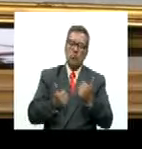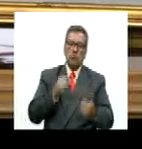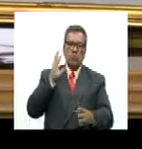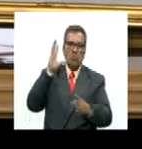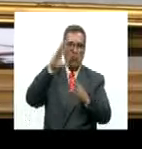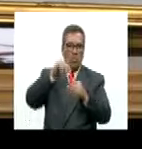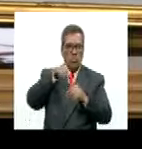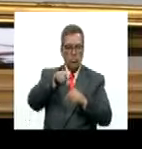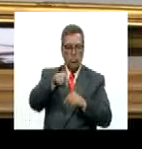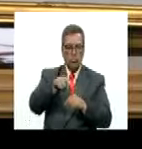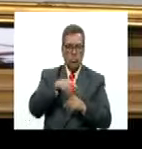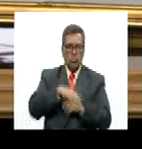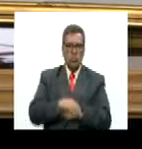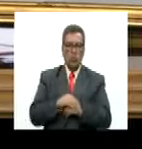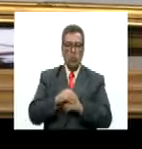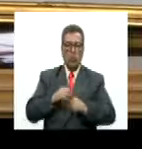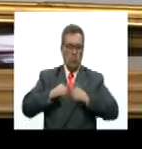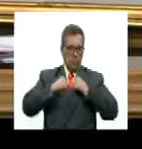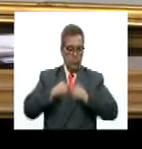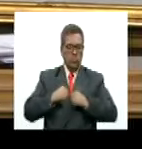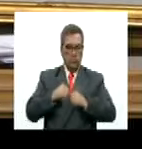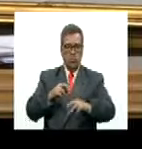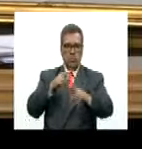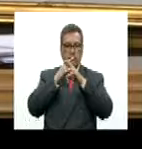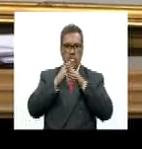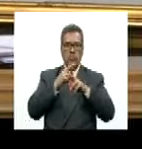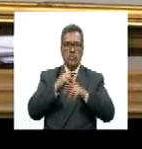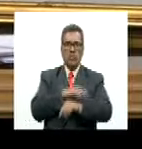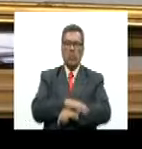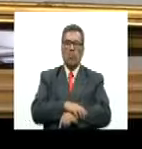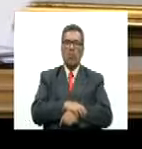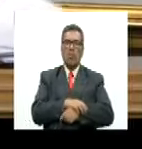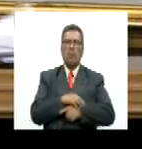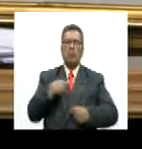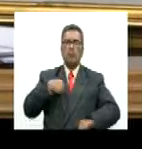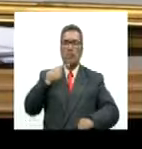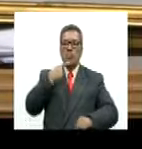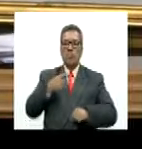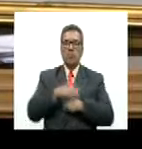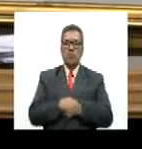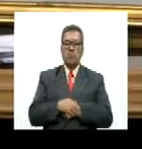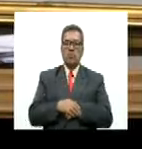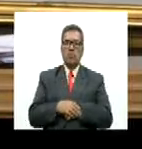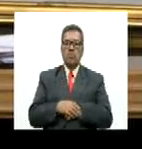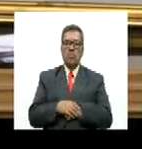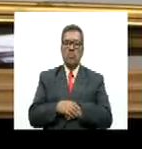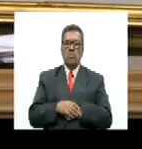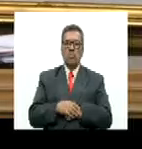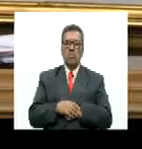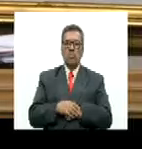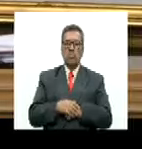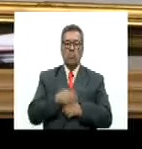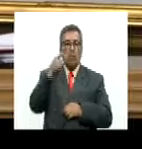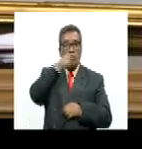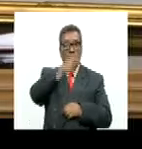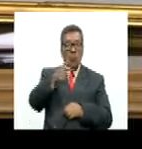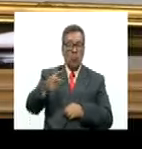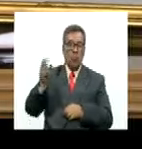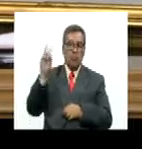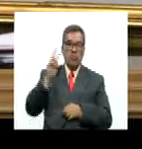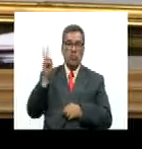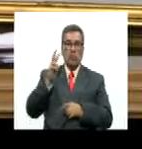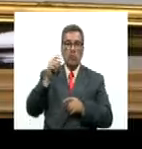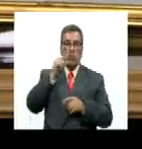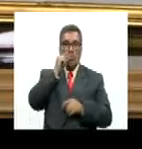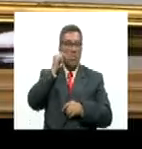resultados de esa contundente respuesta. Eso lo digo para que el pueblo de Venezuela, sus